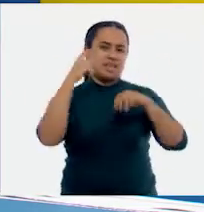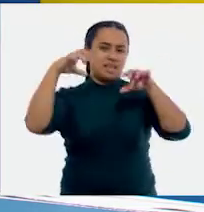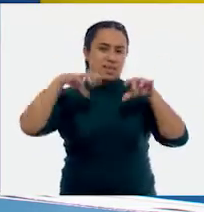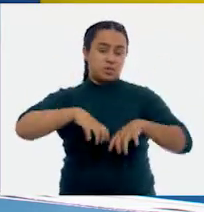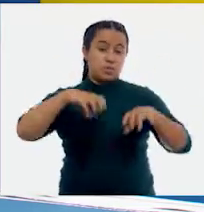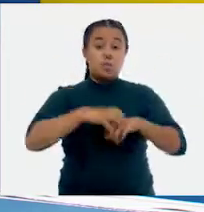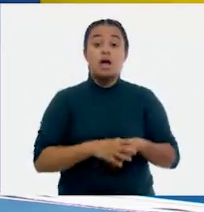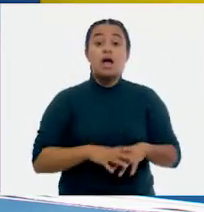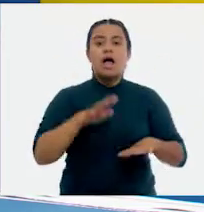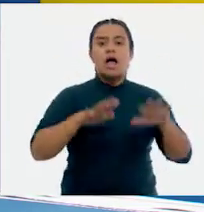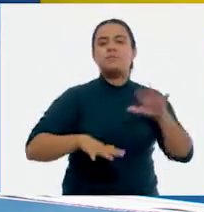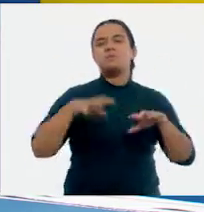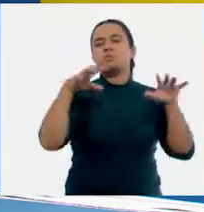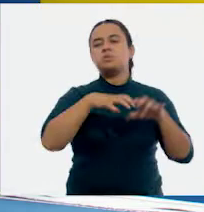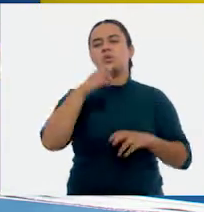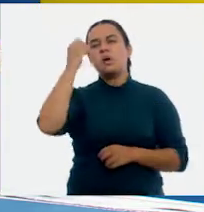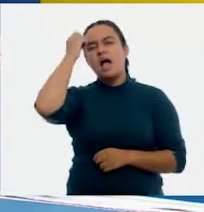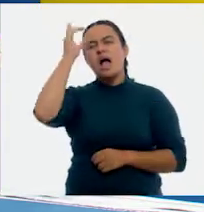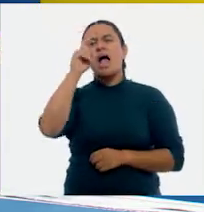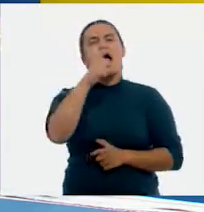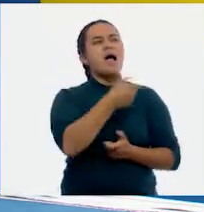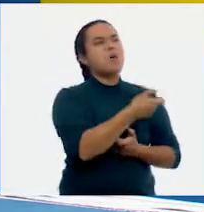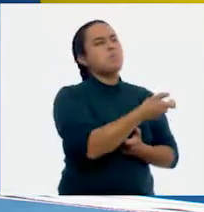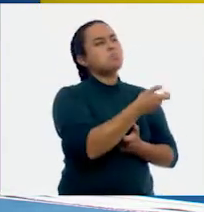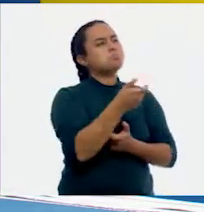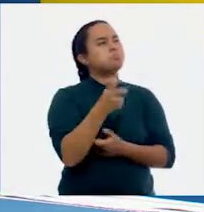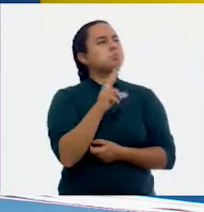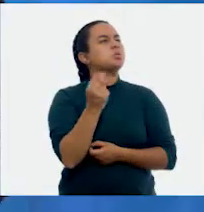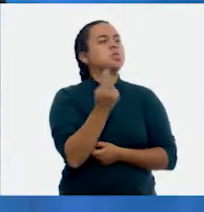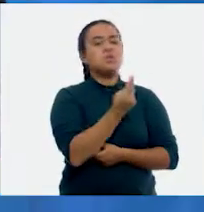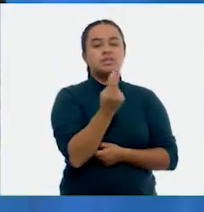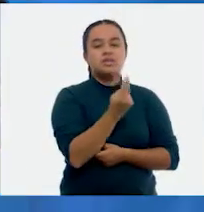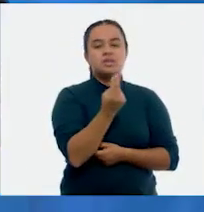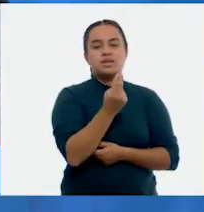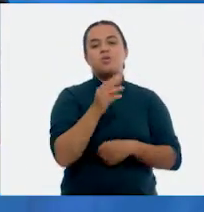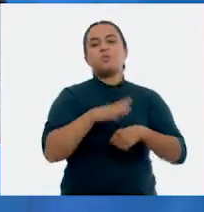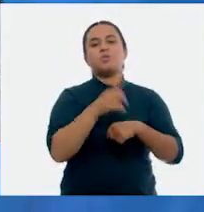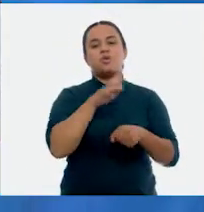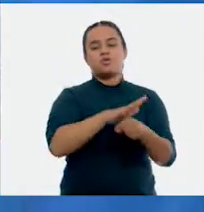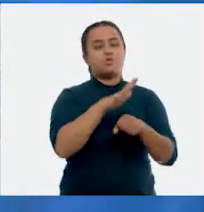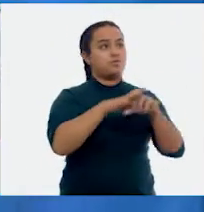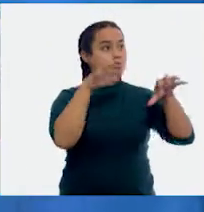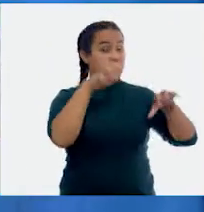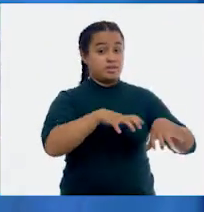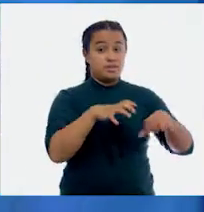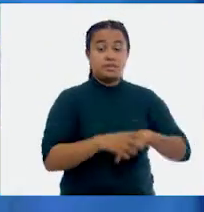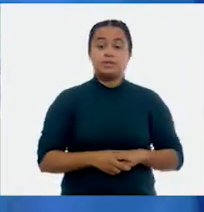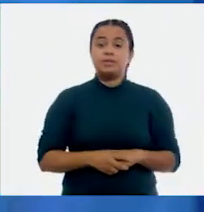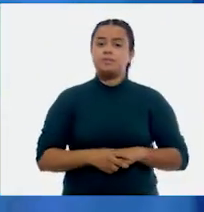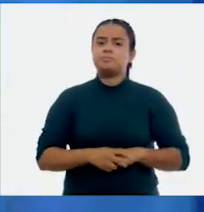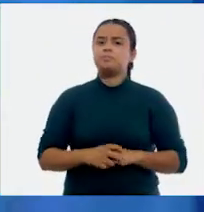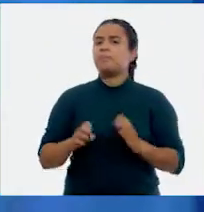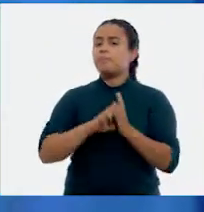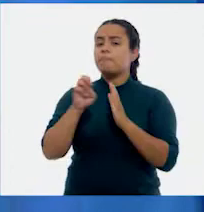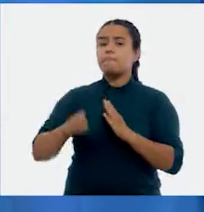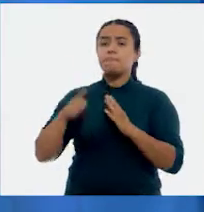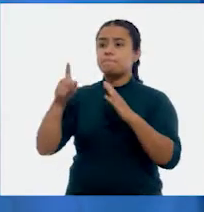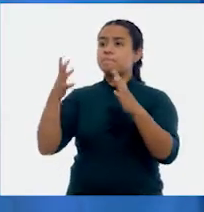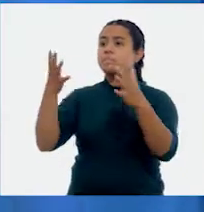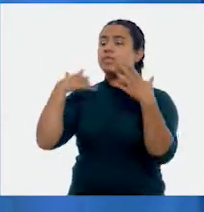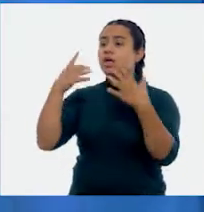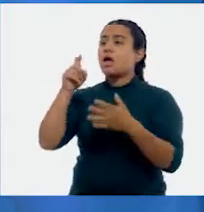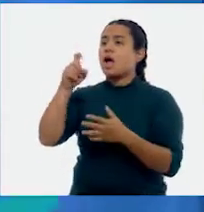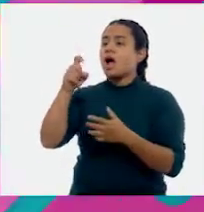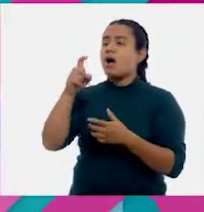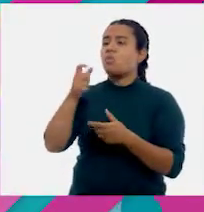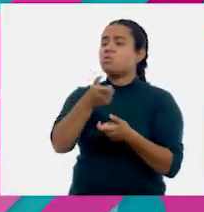incluso a veces se nos olvida regarlos porque no hace falta. ¿Y qué pasa si en época de calor no se riegan